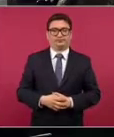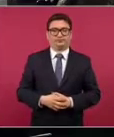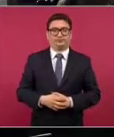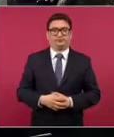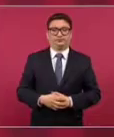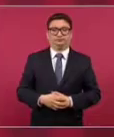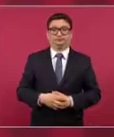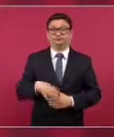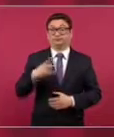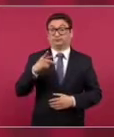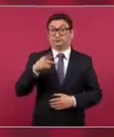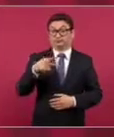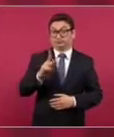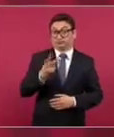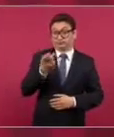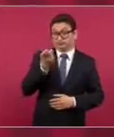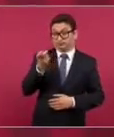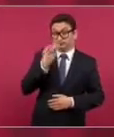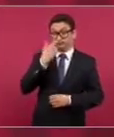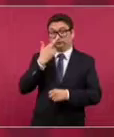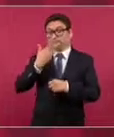Pero eso corresponde